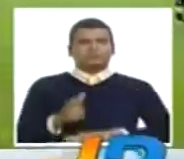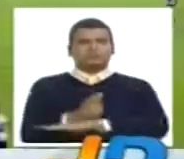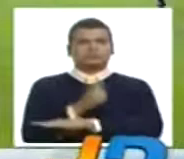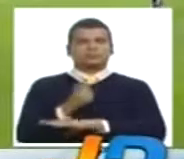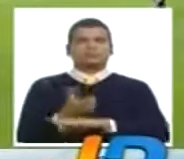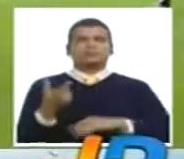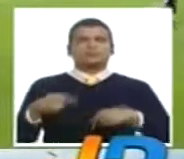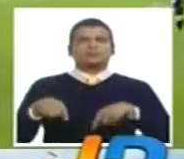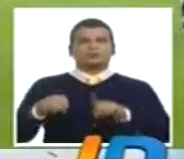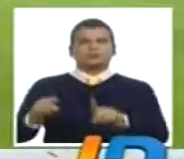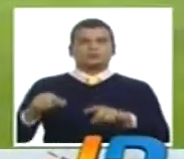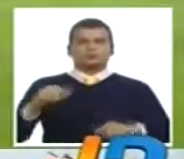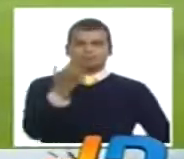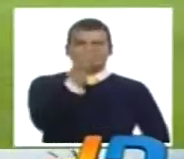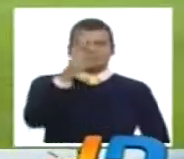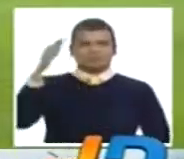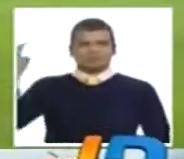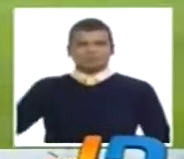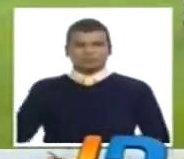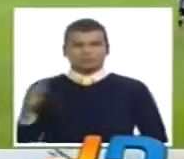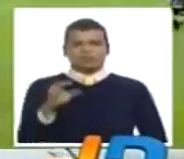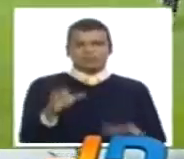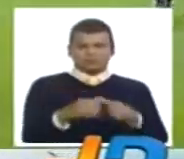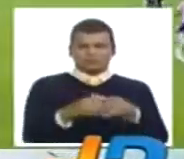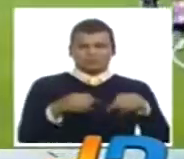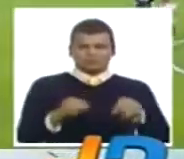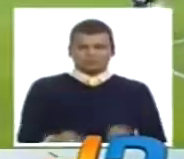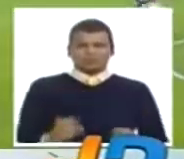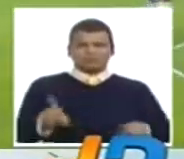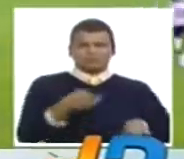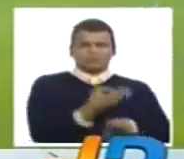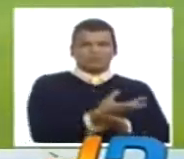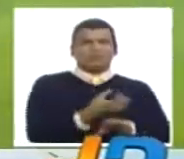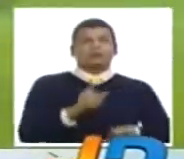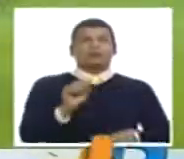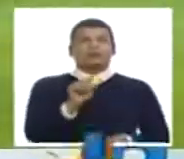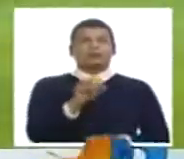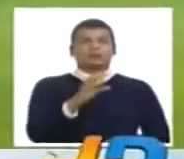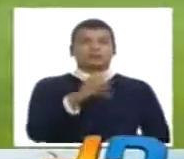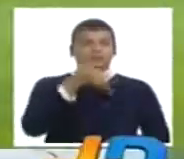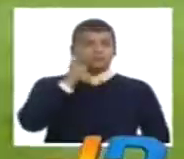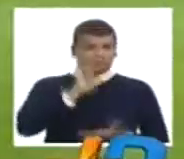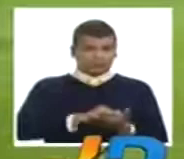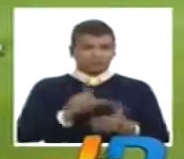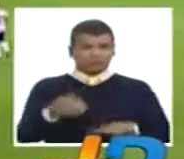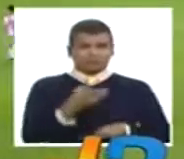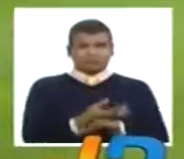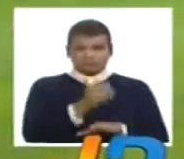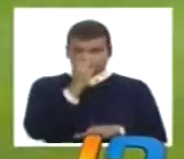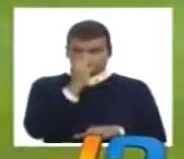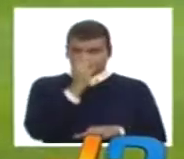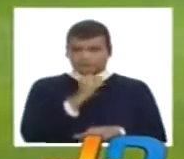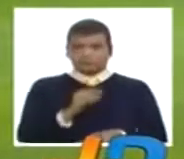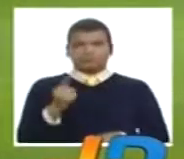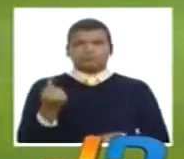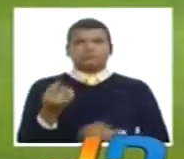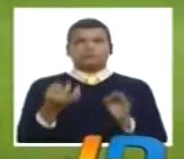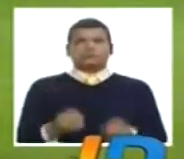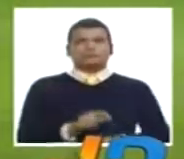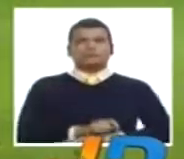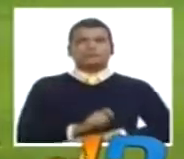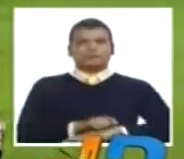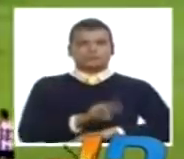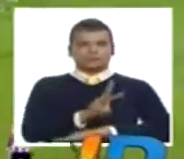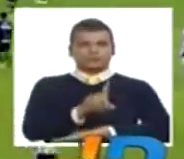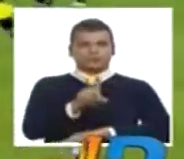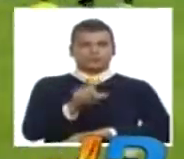de Barranquilla, el Junior le ganó 2-1 al Once Caldas en el encuentro de la segunda fecha del fútbol colombiano. El primer tanto llegó al minuto 36,